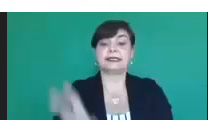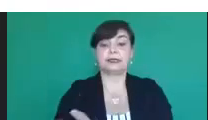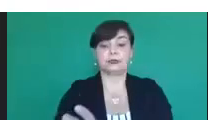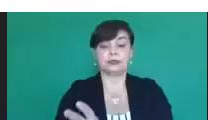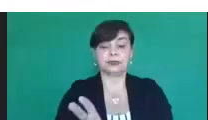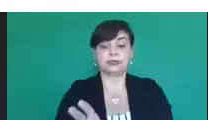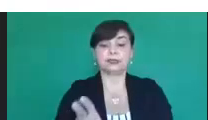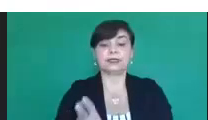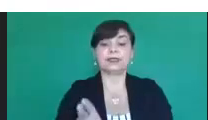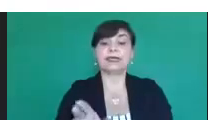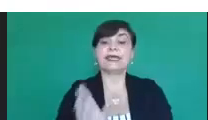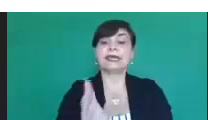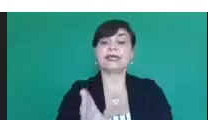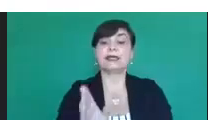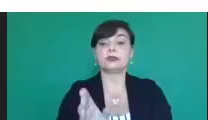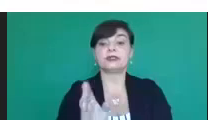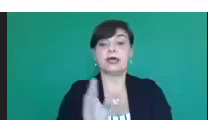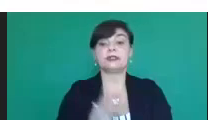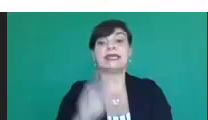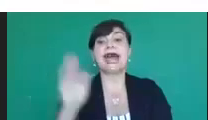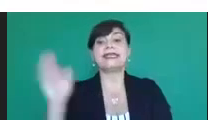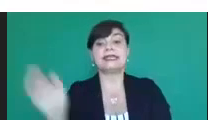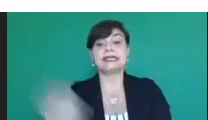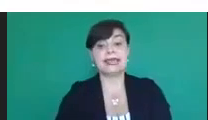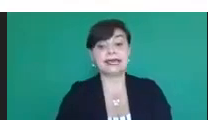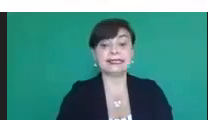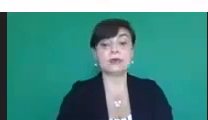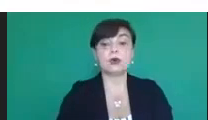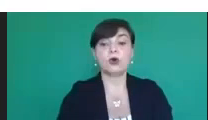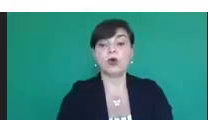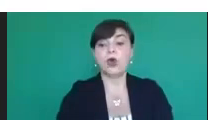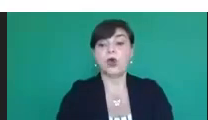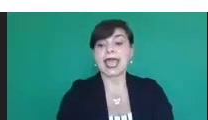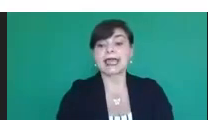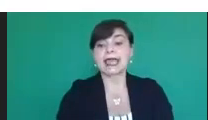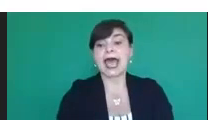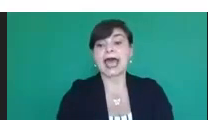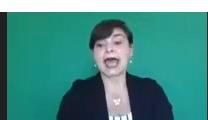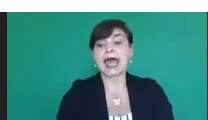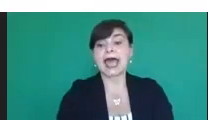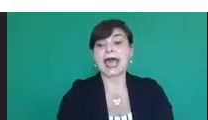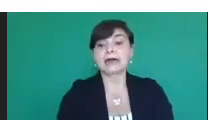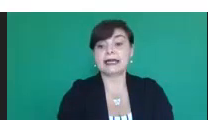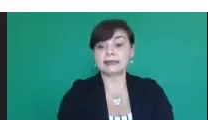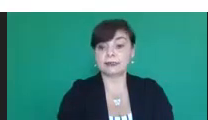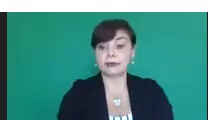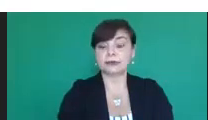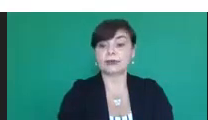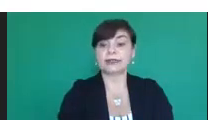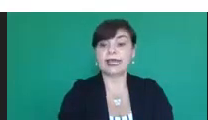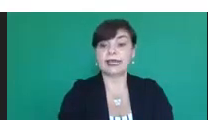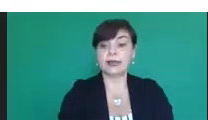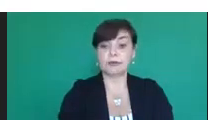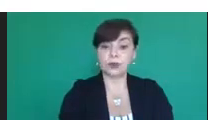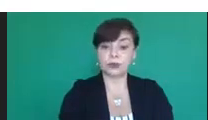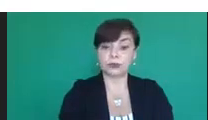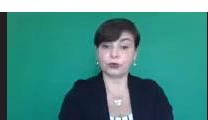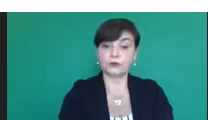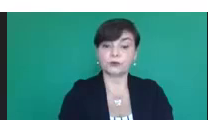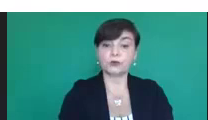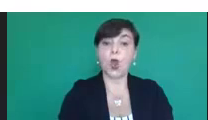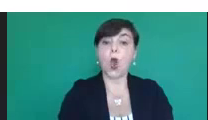2 opciones: que el resultado sea negativo y hay liberación del